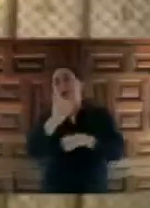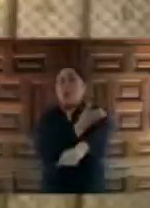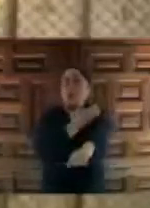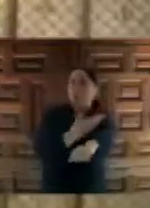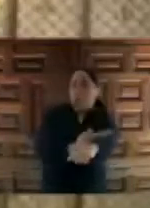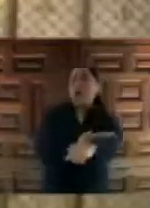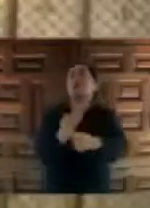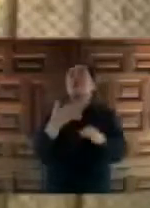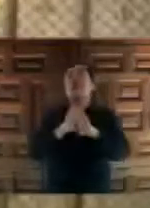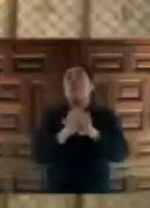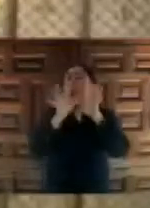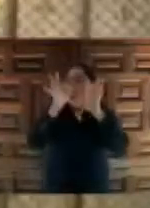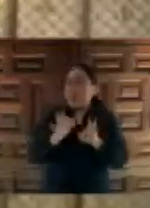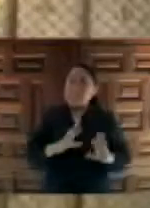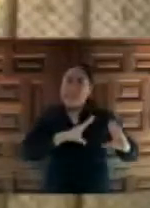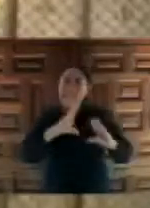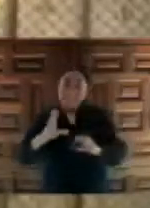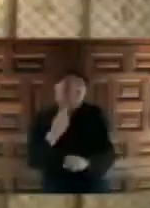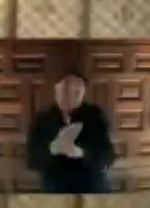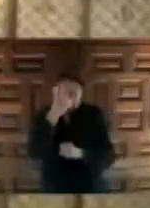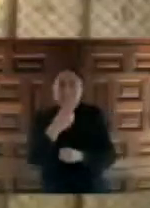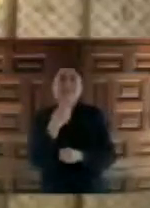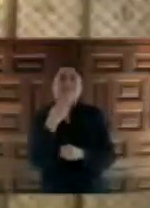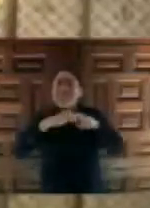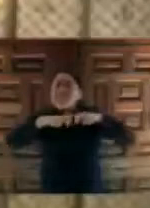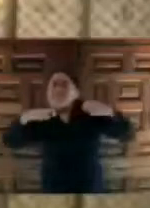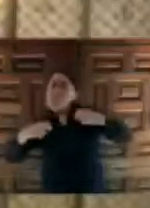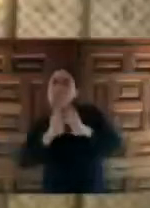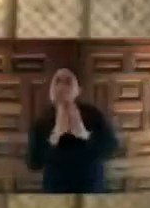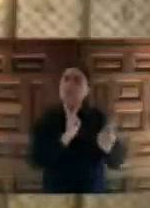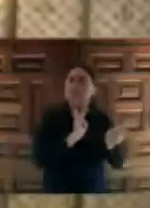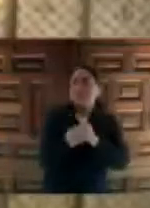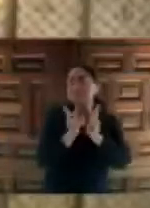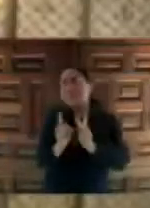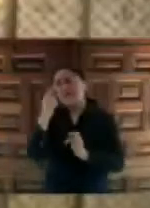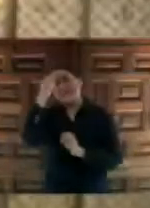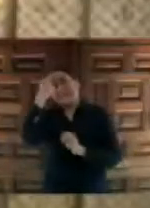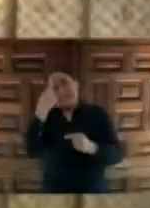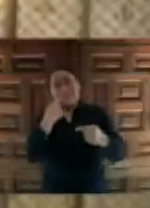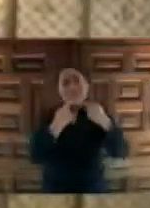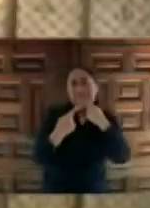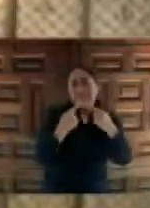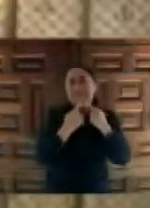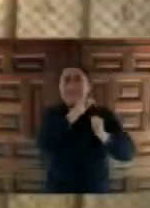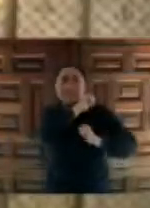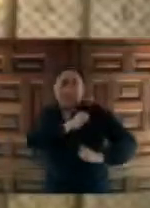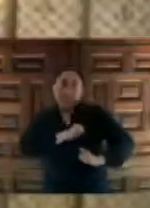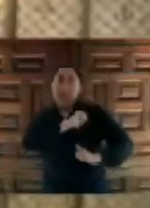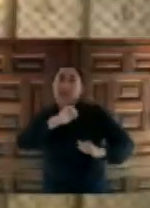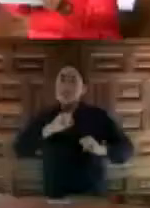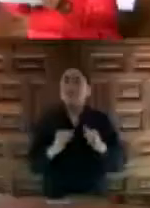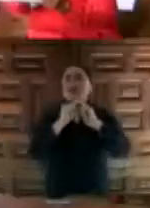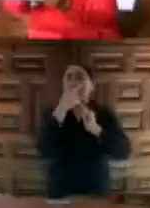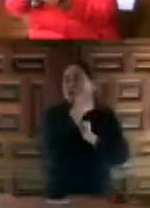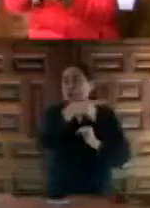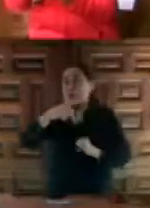calidad. El propósito de esta conversación educativa es propiciar un diálogo entre los actores de instituciones de